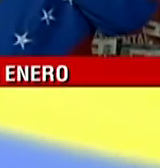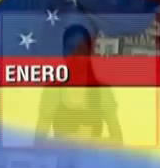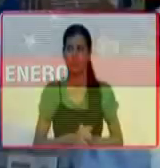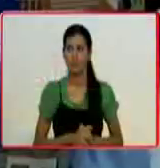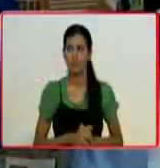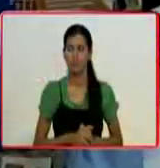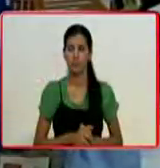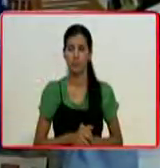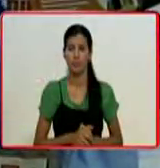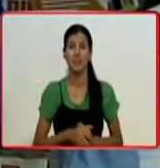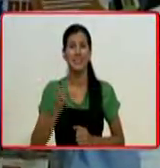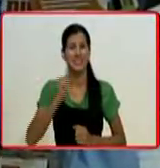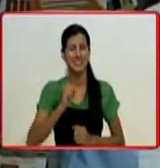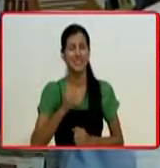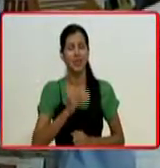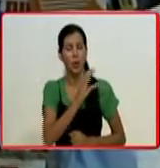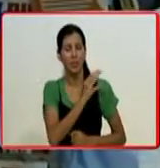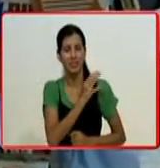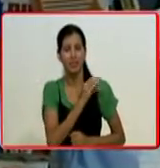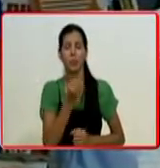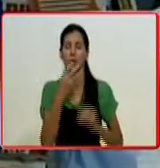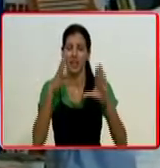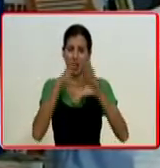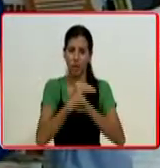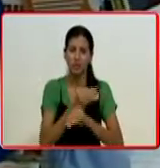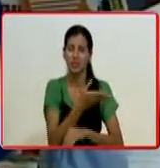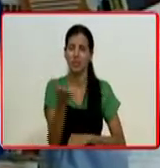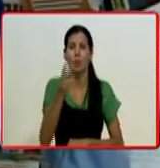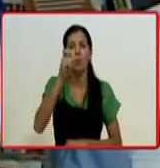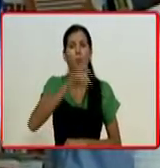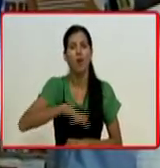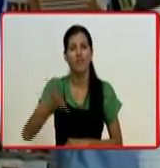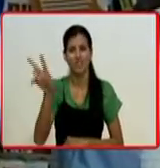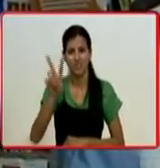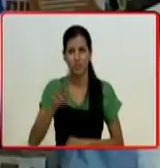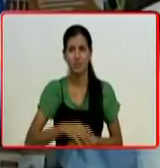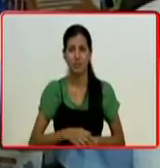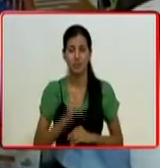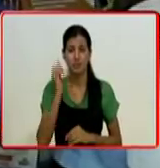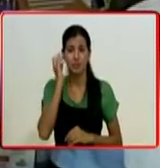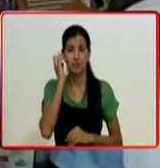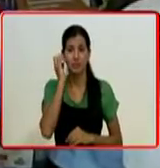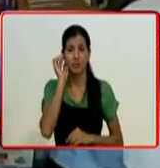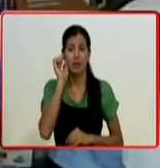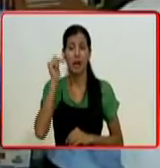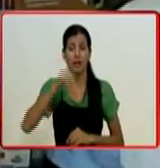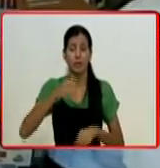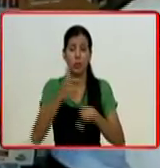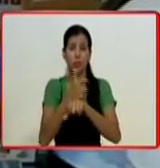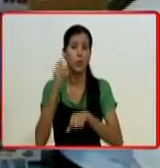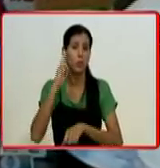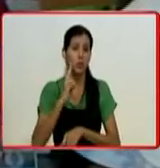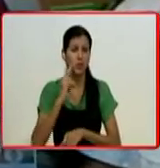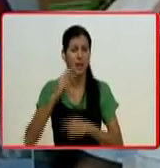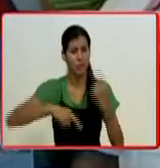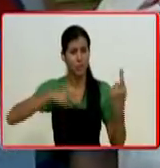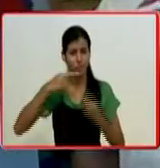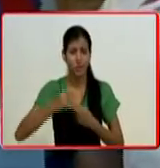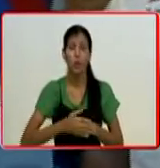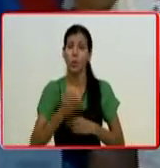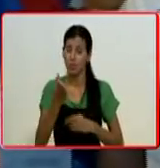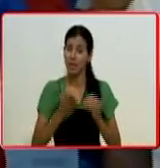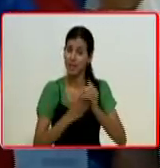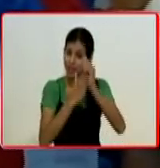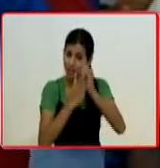Sí, mi comandante, muy buenas noches y buenas noches al todo el pueblo venezolano. Nos encontramos aquí el gobierno bolivariano y revolucionario que usted